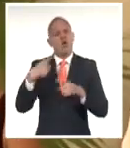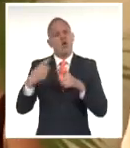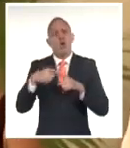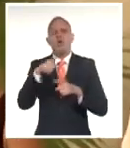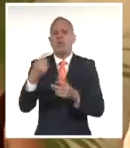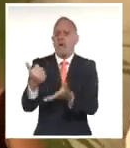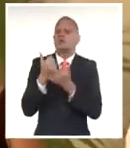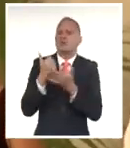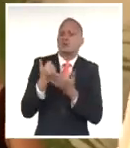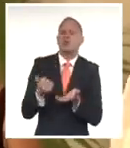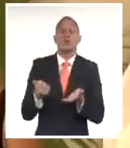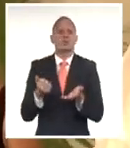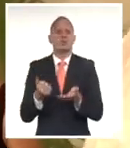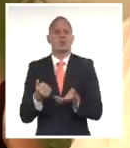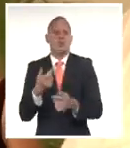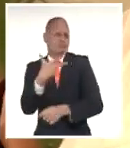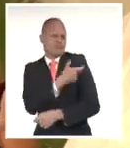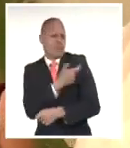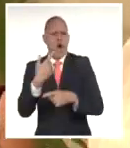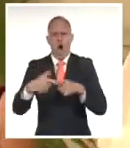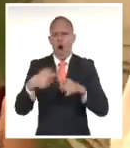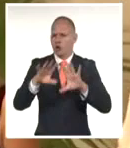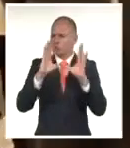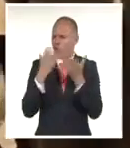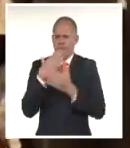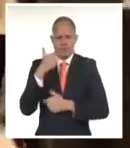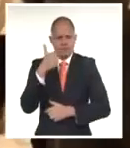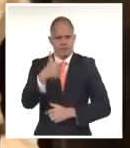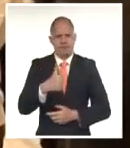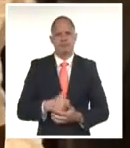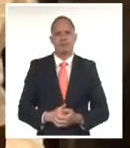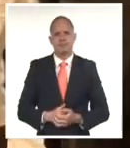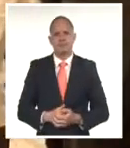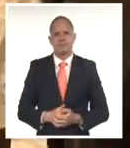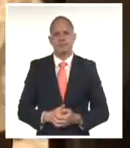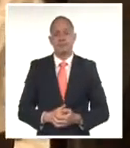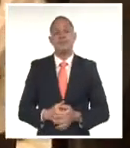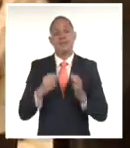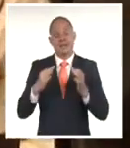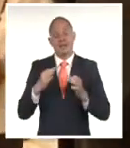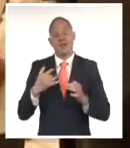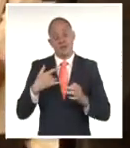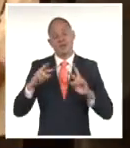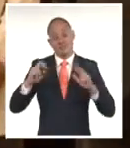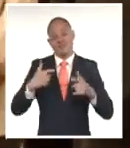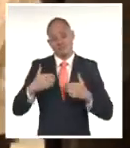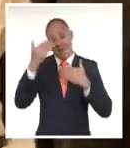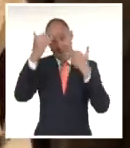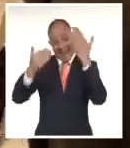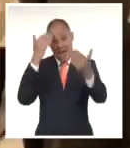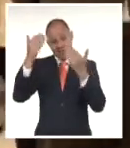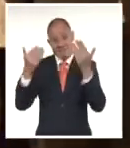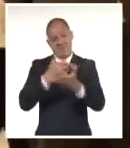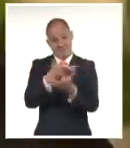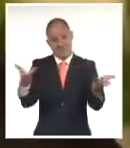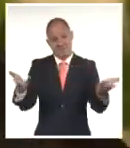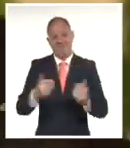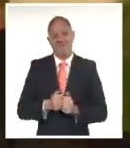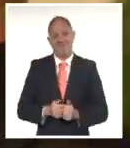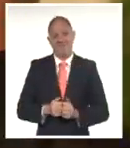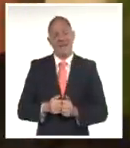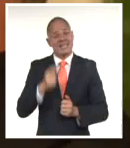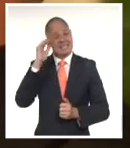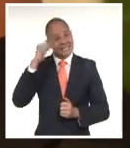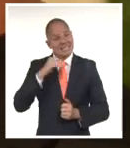necesarios para realizar nuestra campaña masiva de vacunación. Por todas estas razones, una vez más, le damos el agradecimiento. Contamos